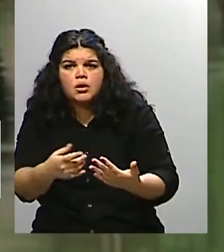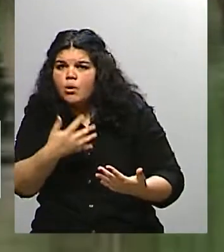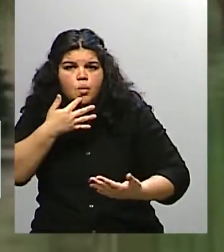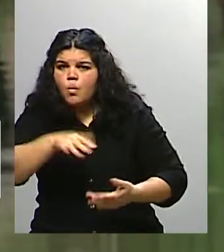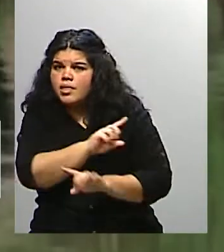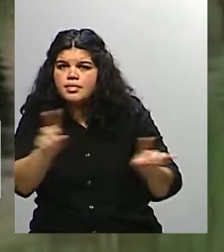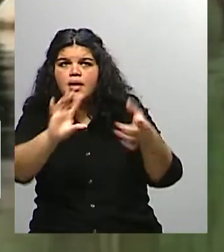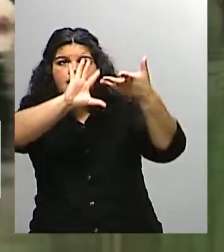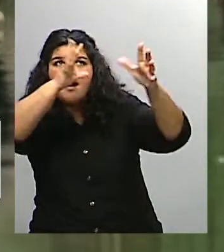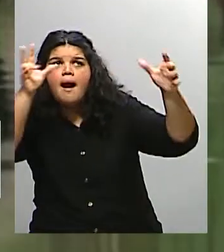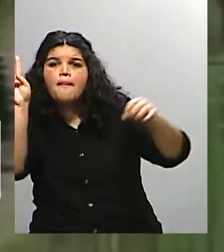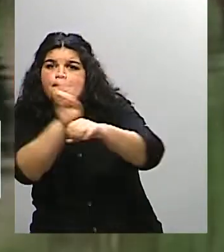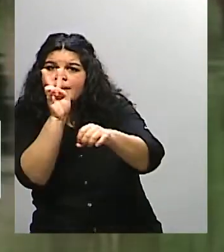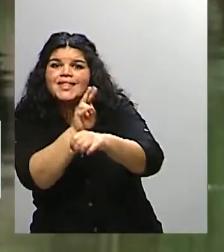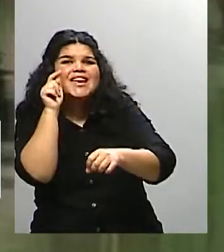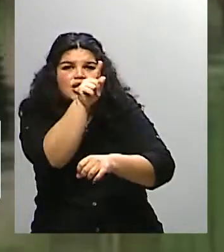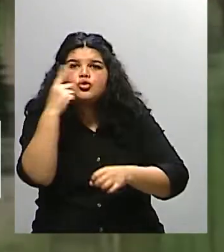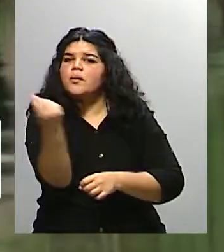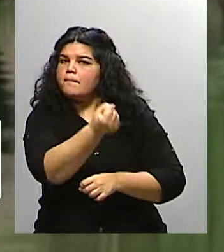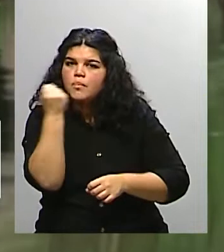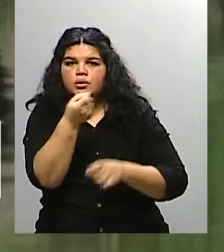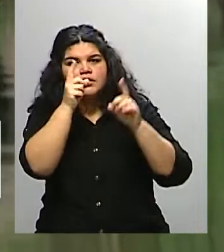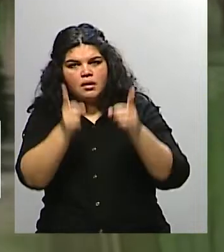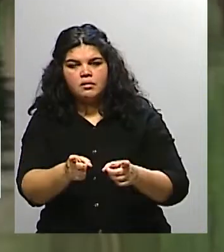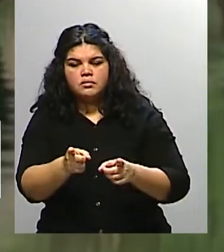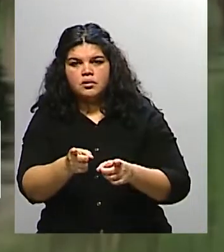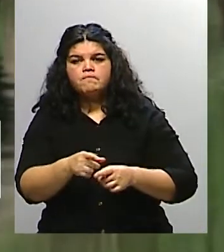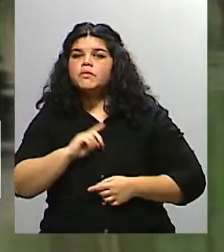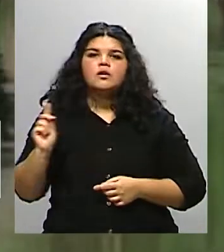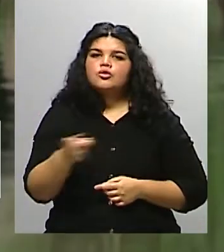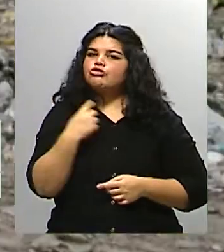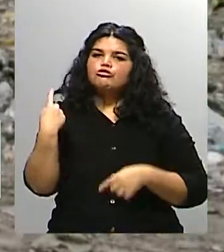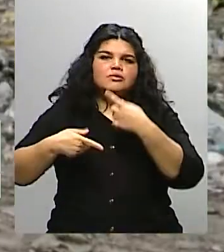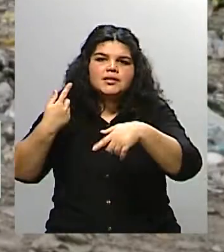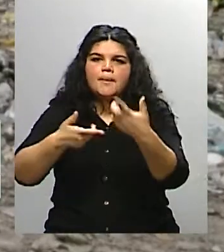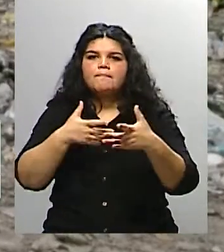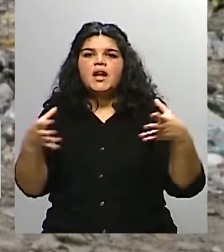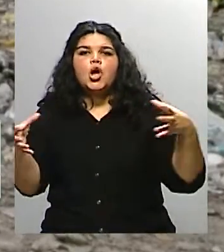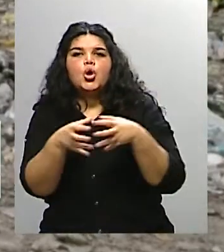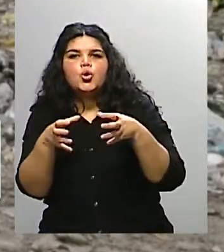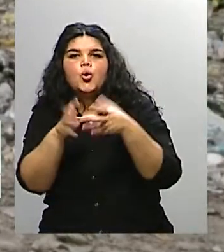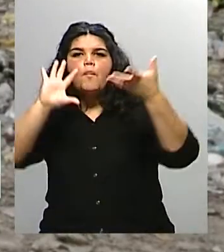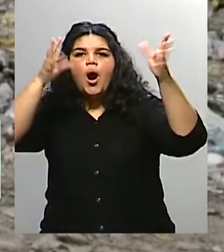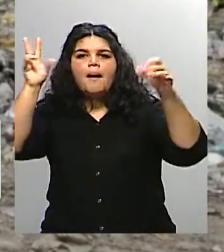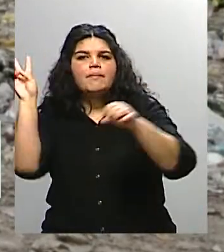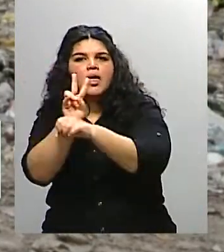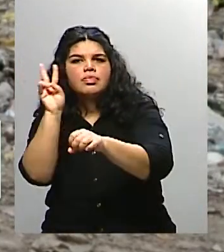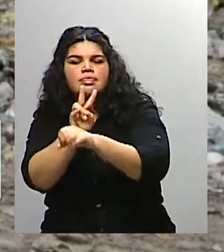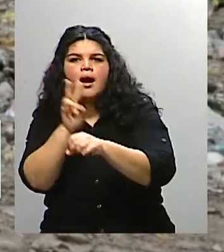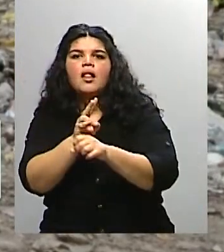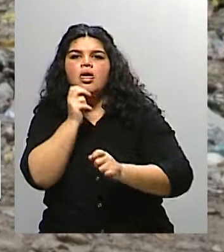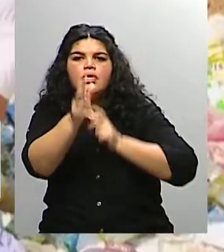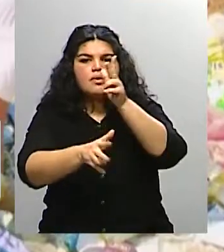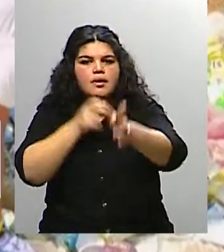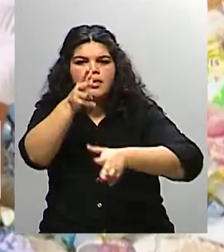grandes proporciones. Hemos venido diciéndolo desde el sector ambiental por muchos años, pero solo hasta ahora, cuando ya se